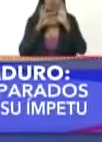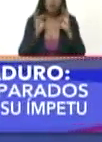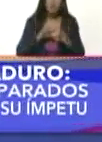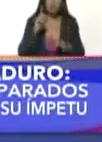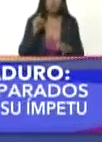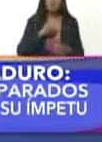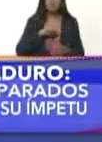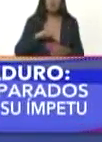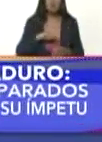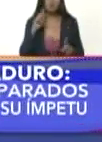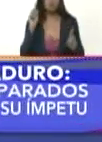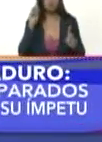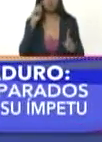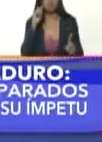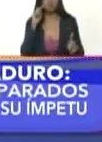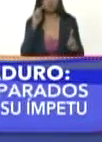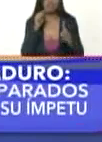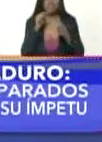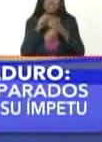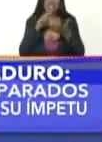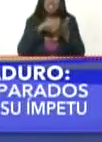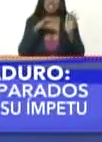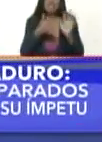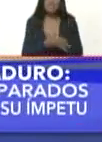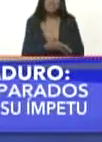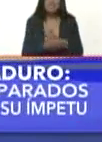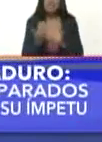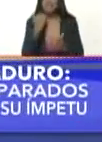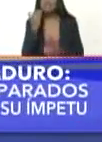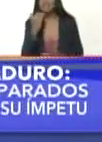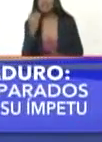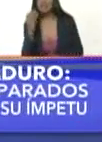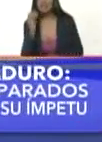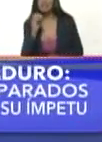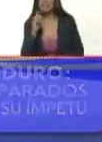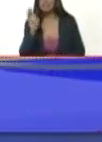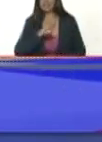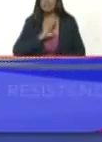de las definiciones, ser o no ser, diría